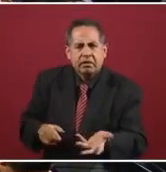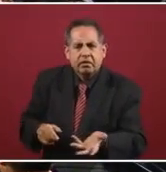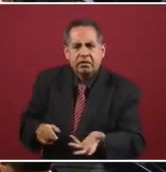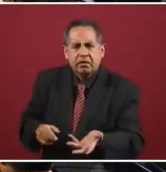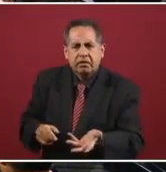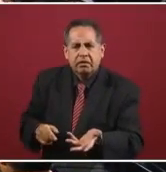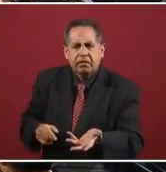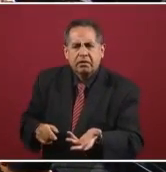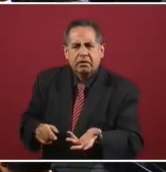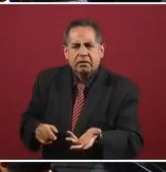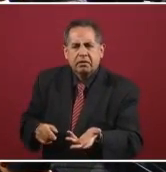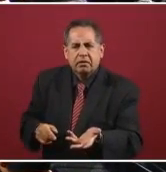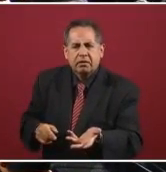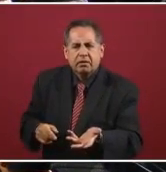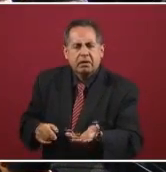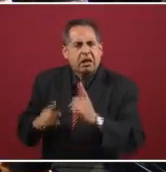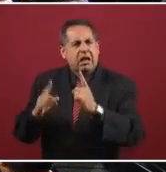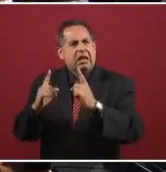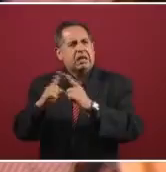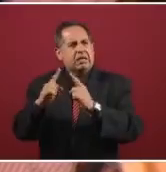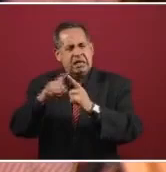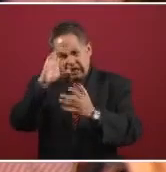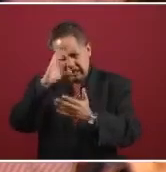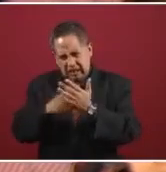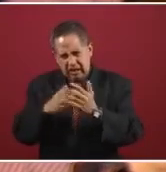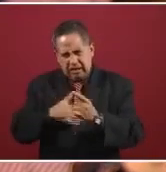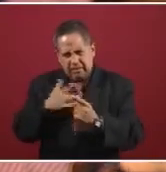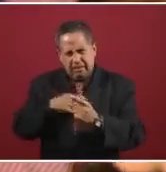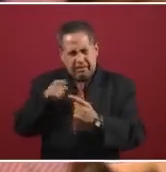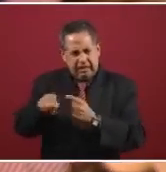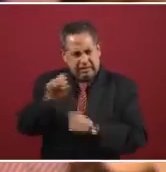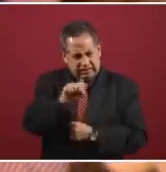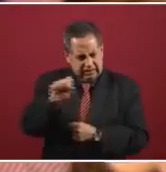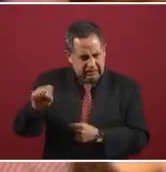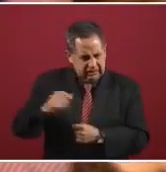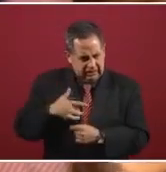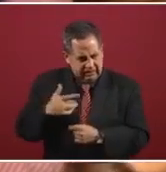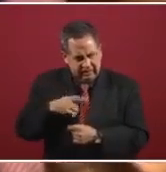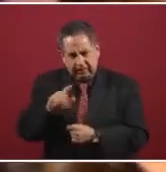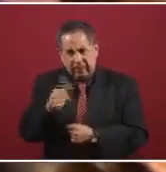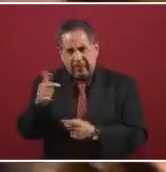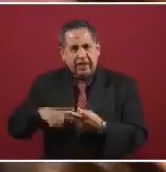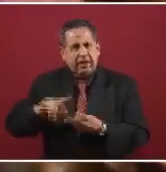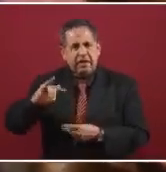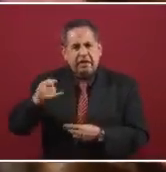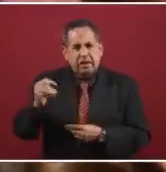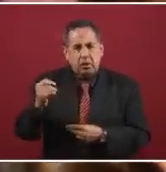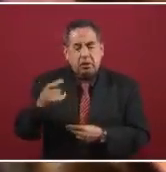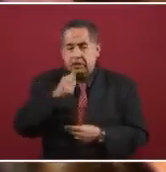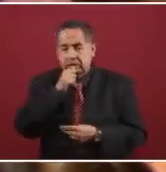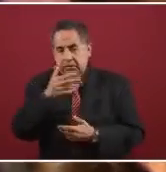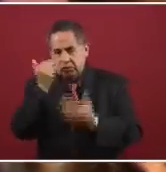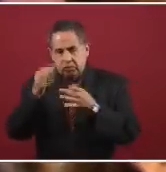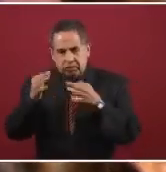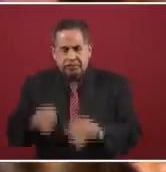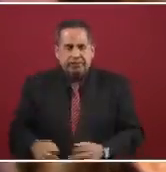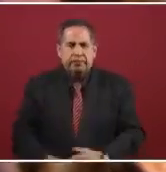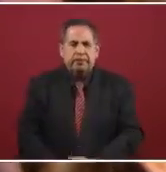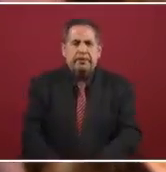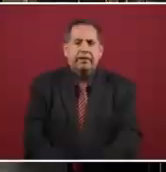Son de la Iglesia Católica, me parece, en Saltillo, y el de Tijuana no tengo el dato exacto.